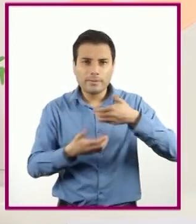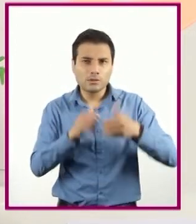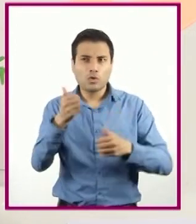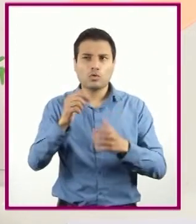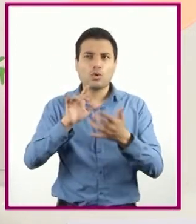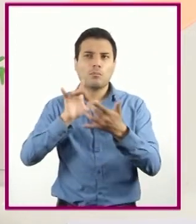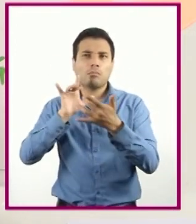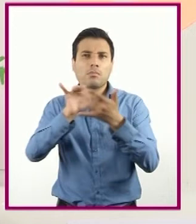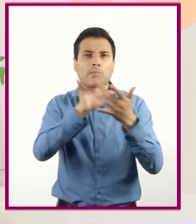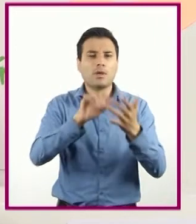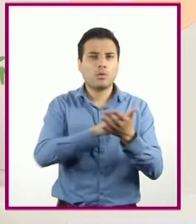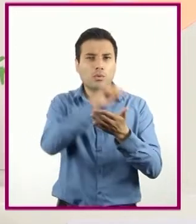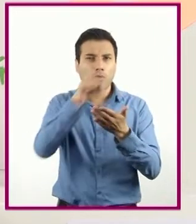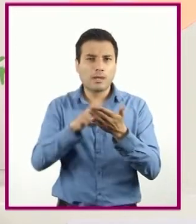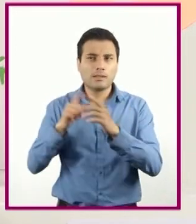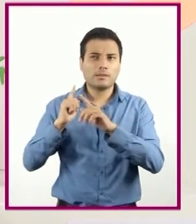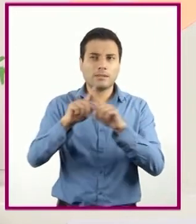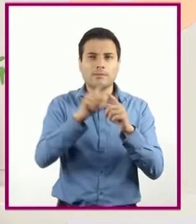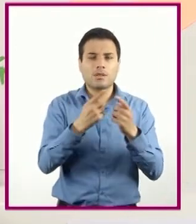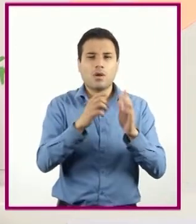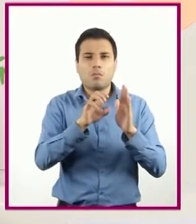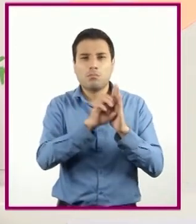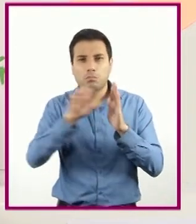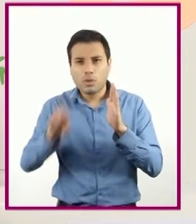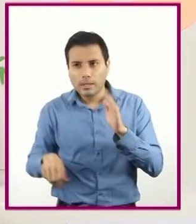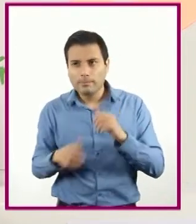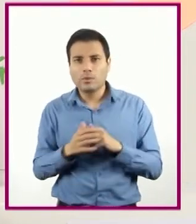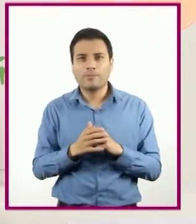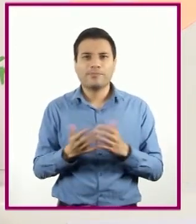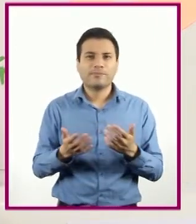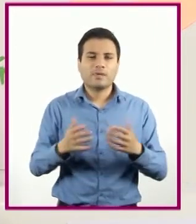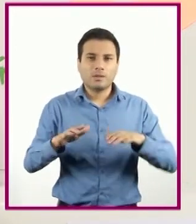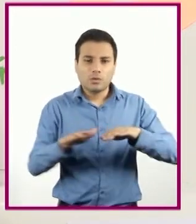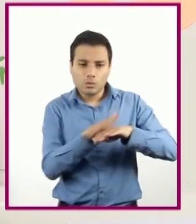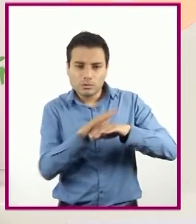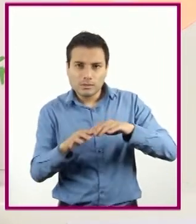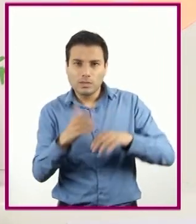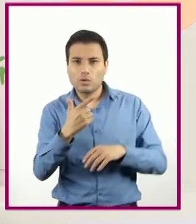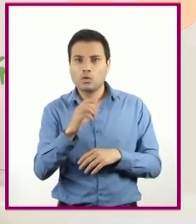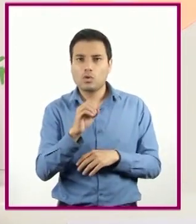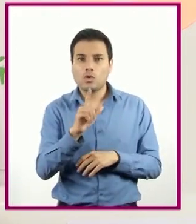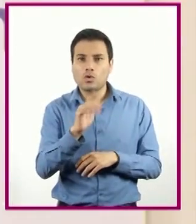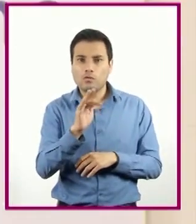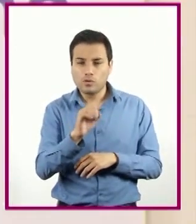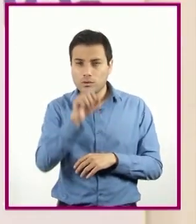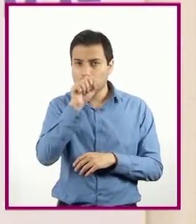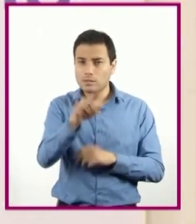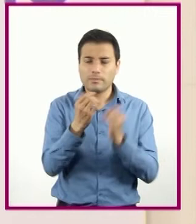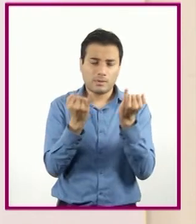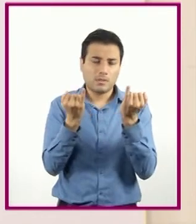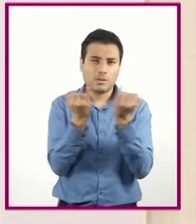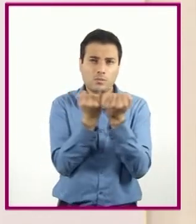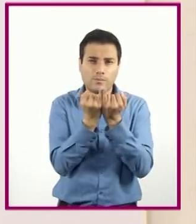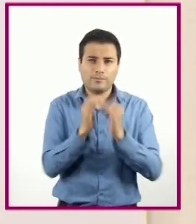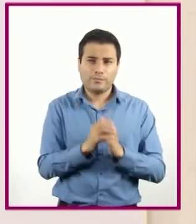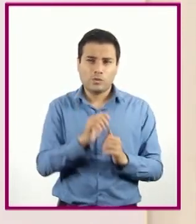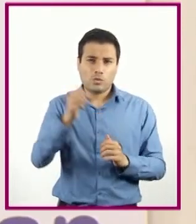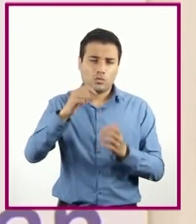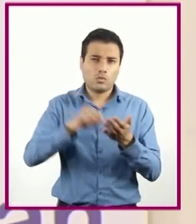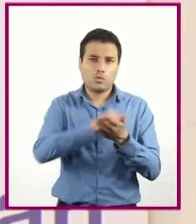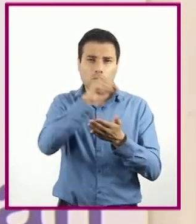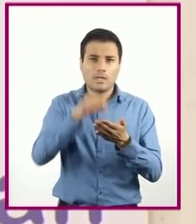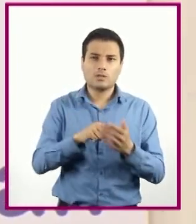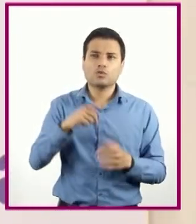con regiones distantes como la costa del Golfo y la Cuenca de México. Entre sus vestigios